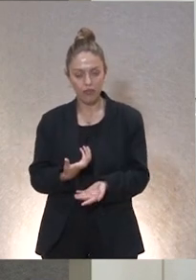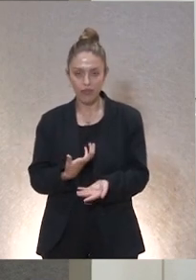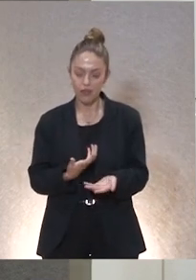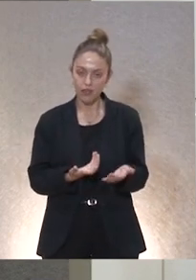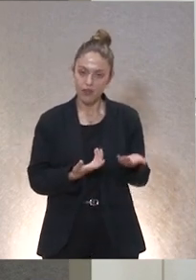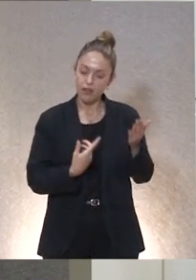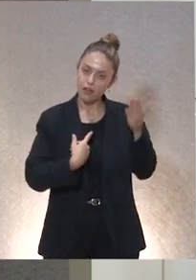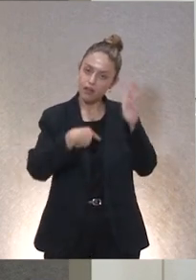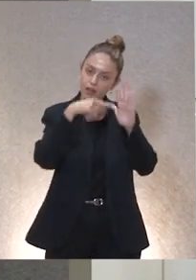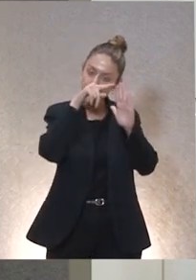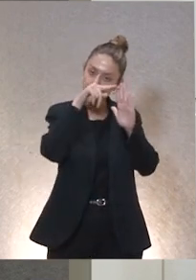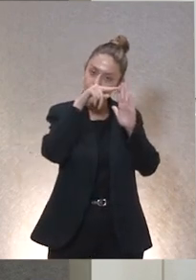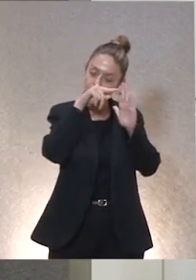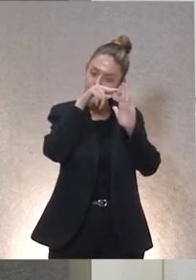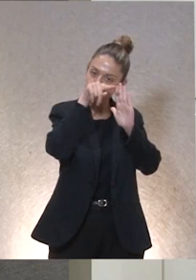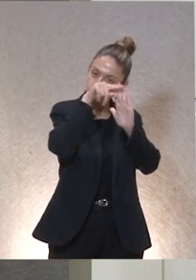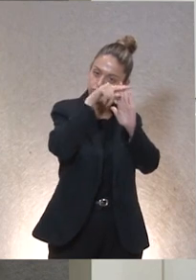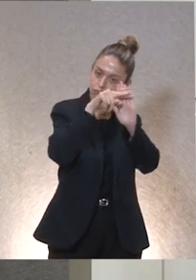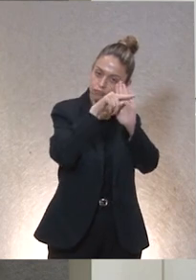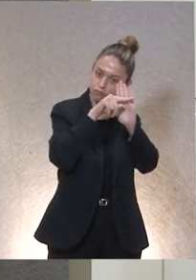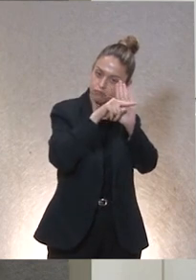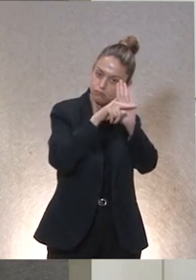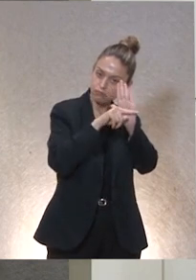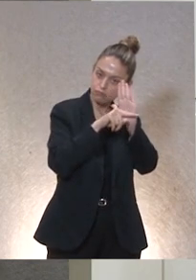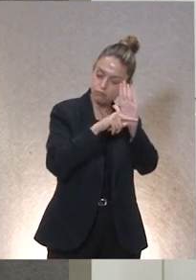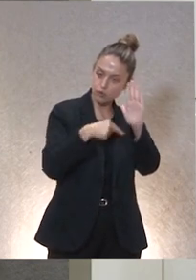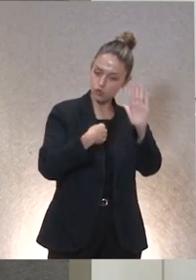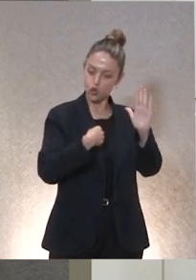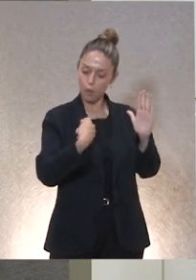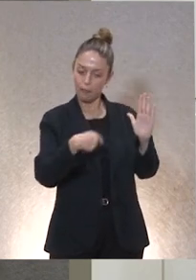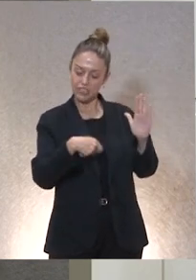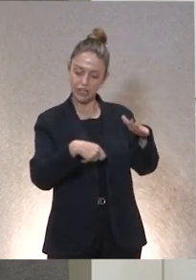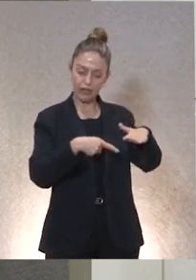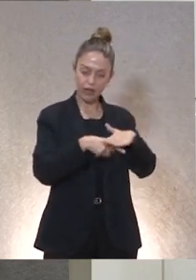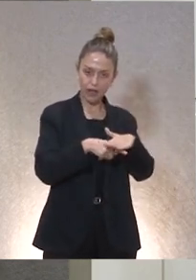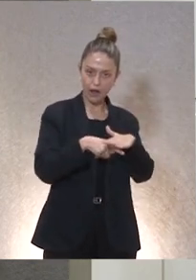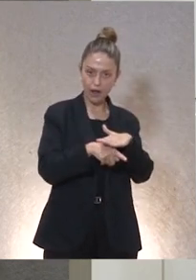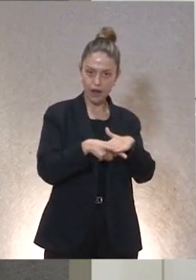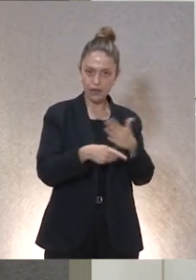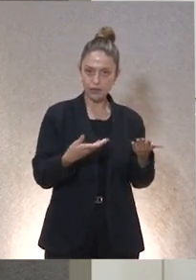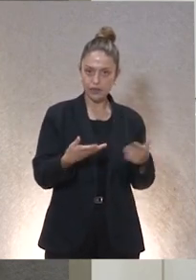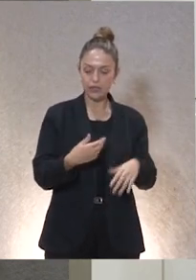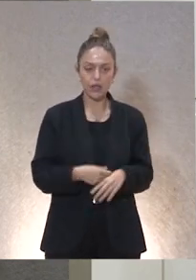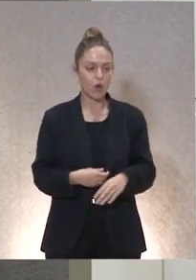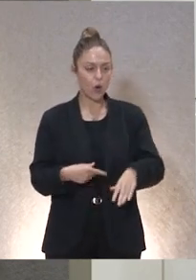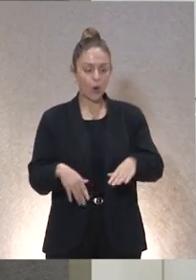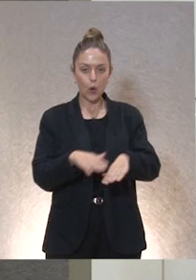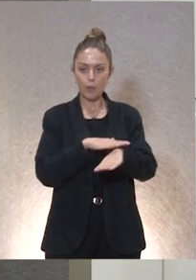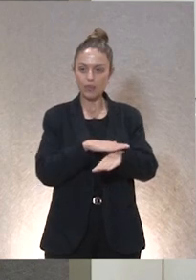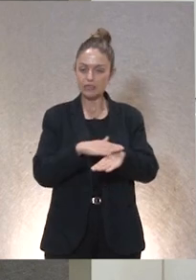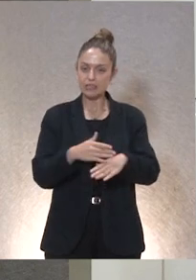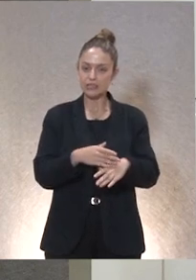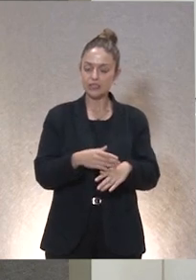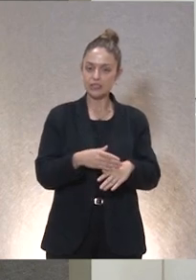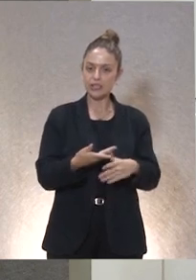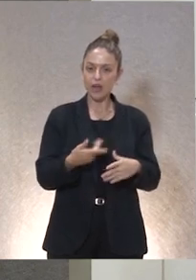que que yo como eh presidente o gerente por ejemplo presidente de gobierno o gerente o